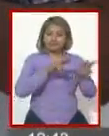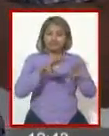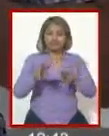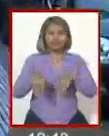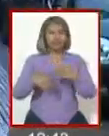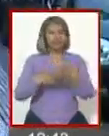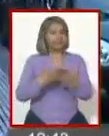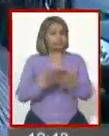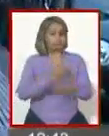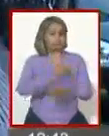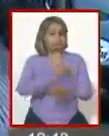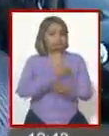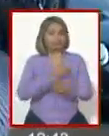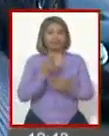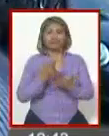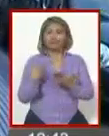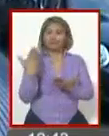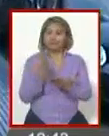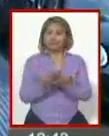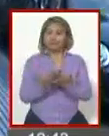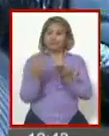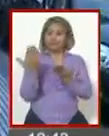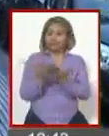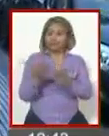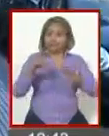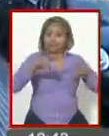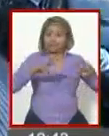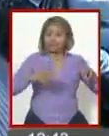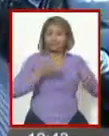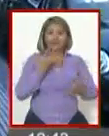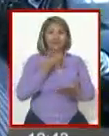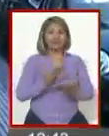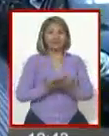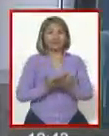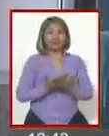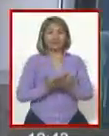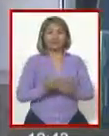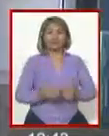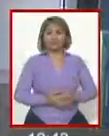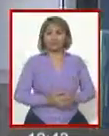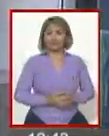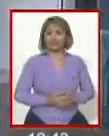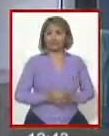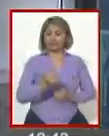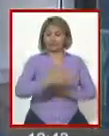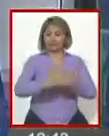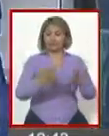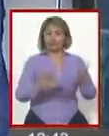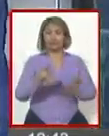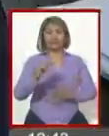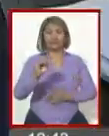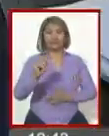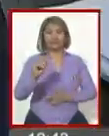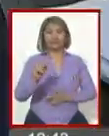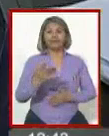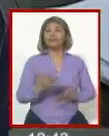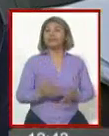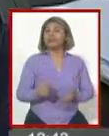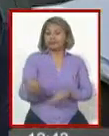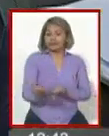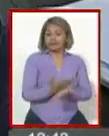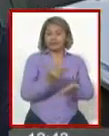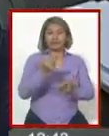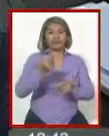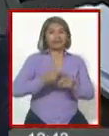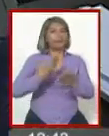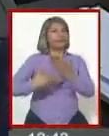verificando con los policías que están ahorita haciendo la verificación y el inventario. En una de las cajas de la notaría se encontraba la